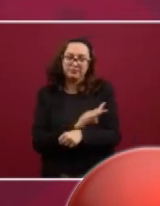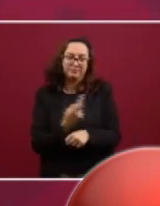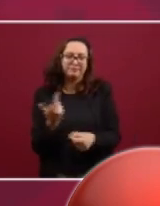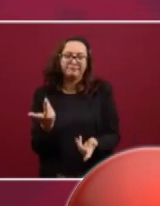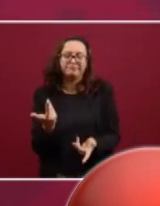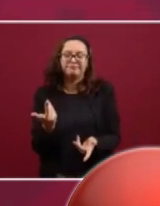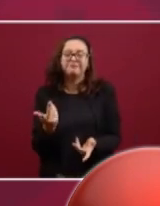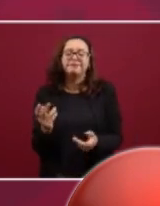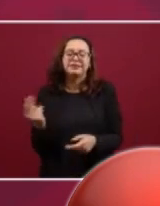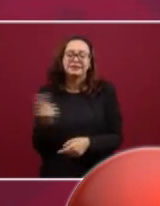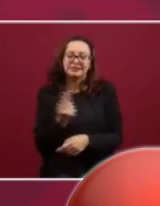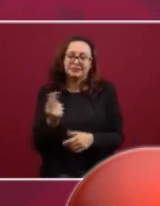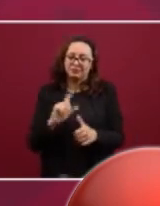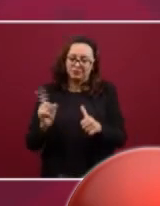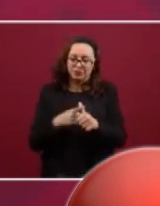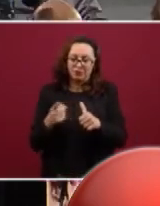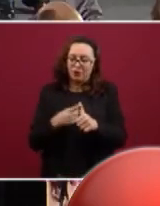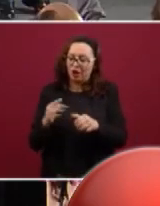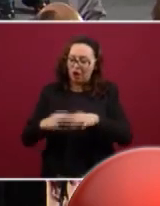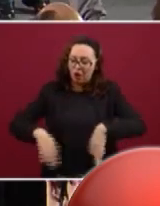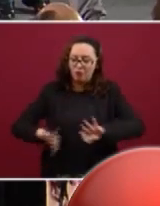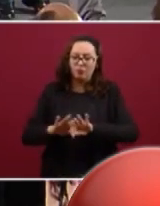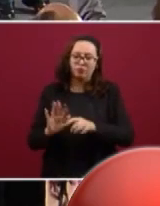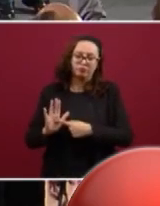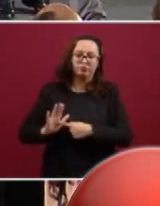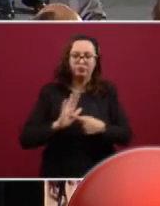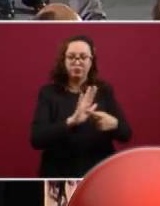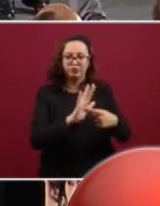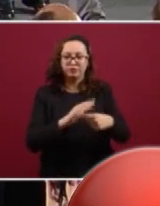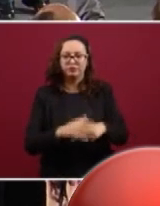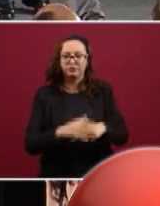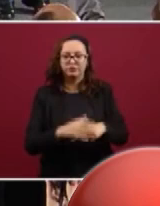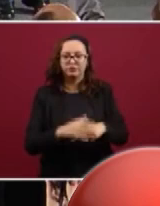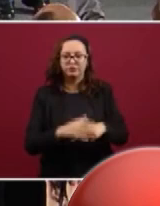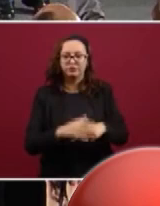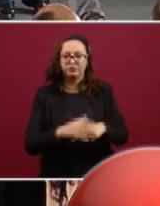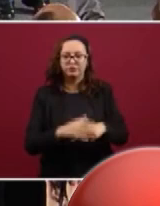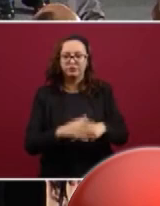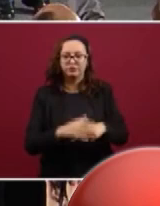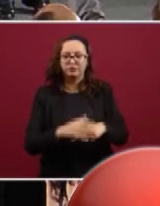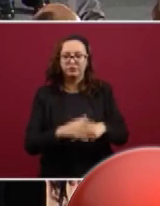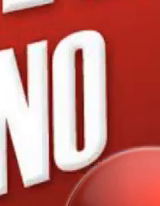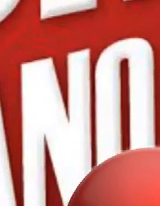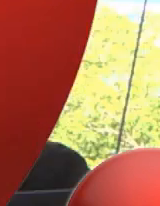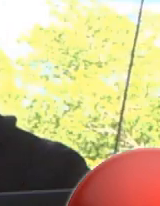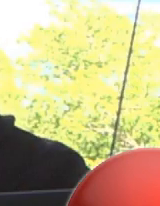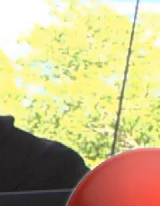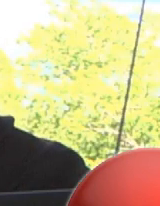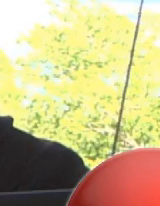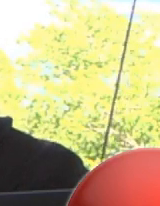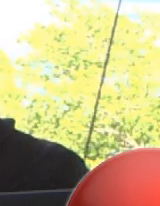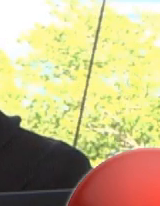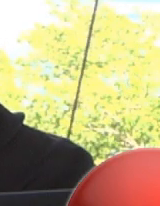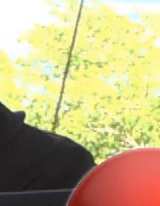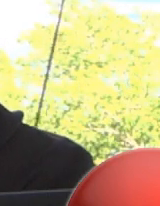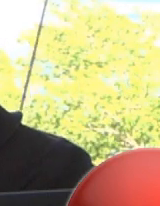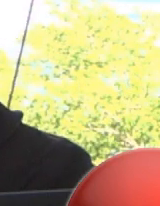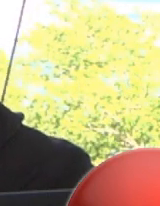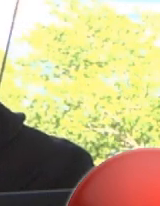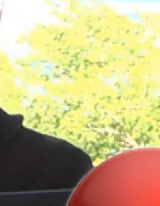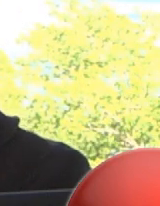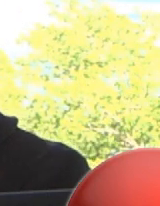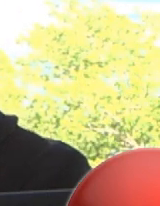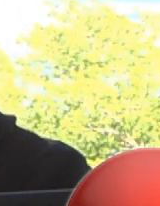decir, en su momento lo plantearemos, ¿sí? Dijimos 3, ¿verdad? A ver, ahí están las declaraciones de Marcelo Ebrard al